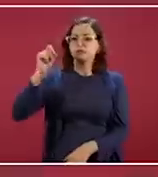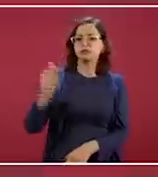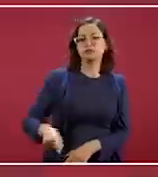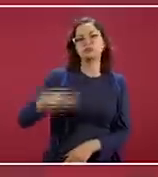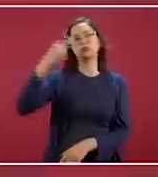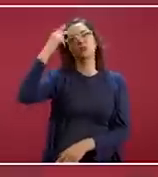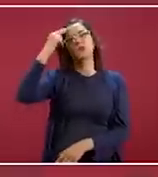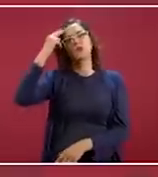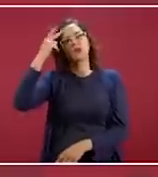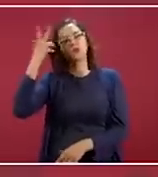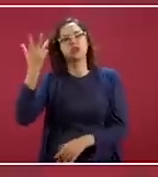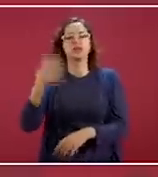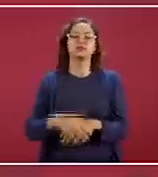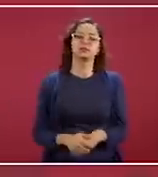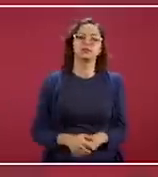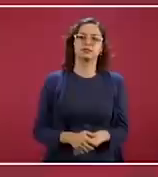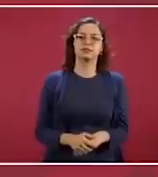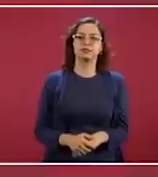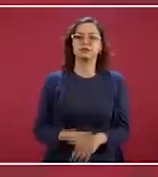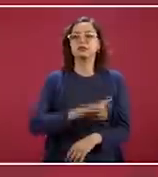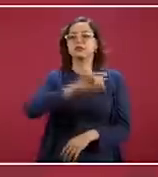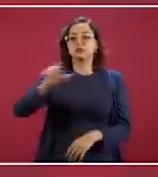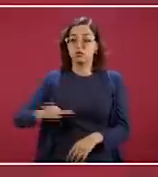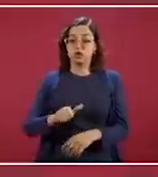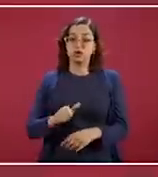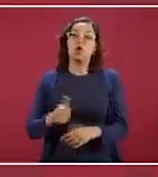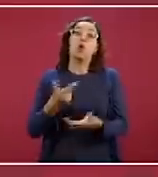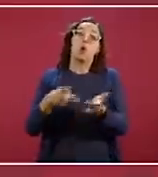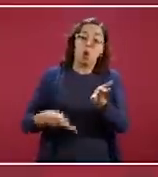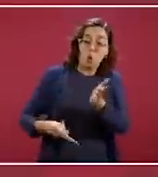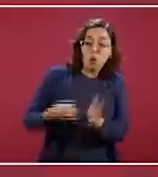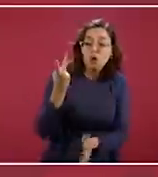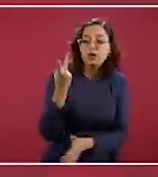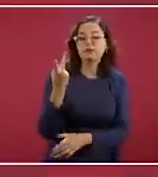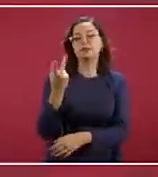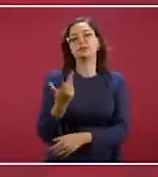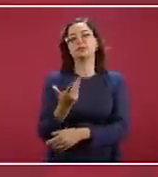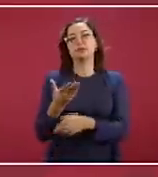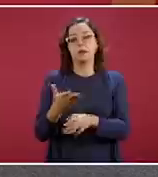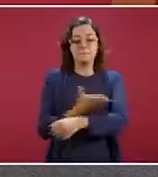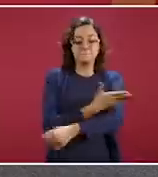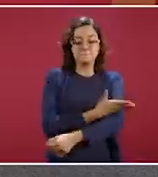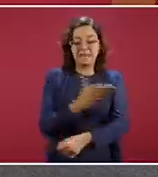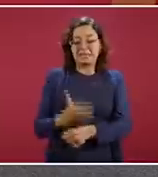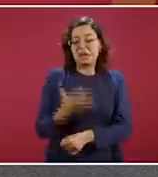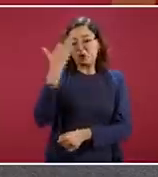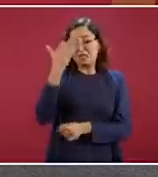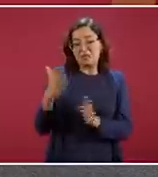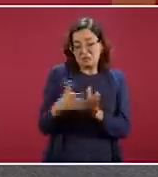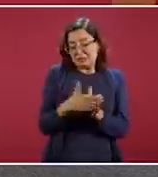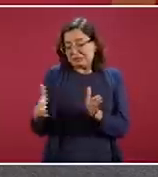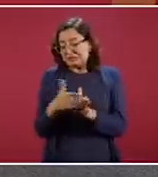porfirista. Y luego Madero, en el tiempo que estuvo, nada más.